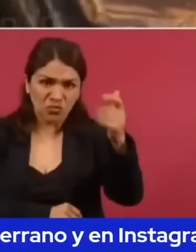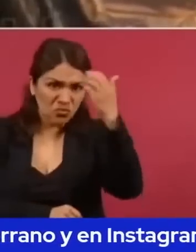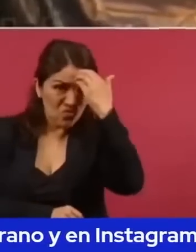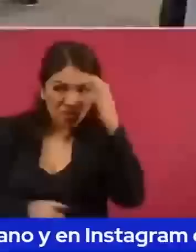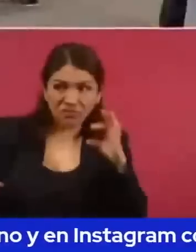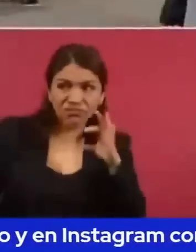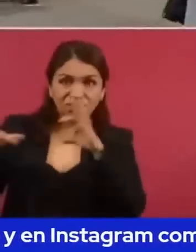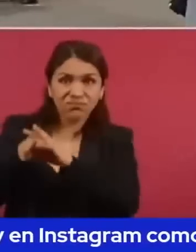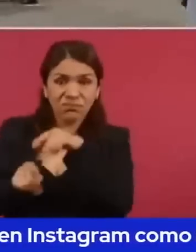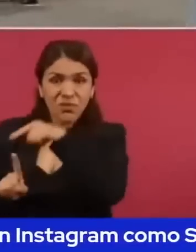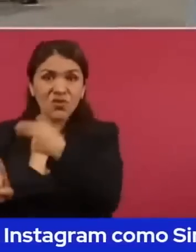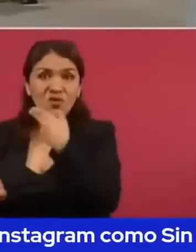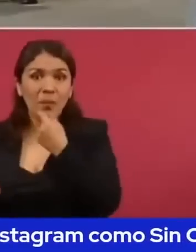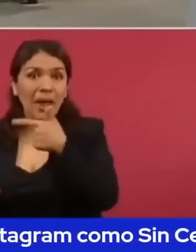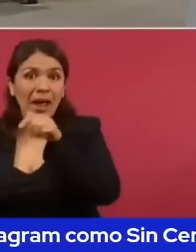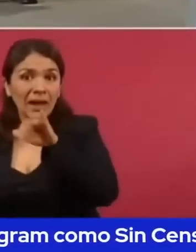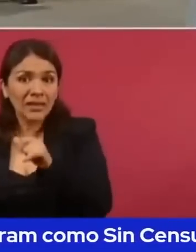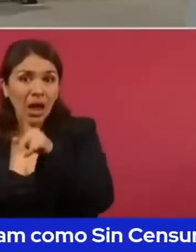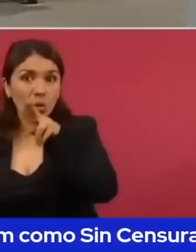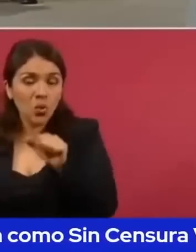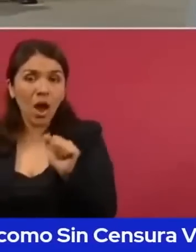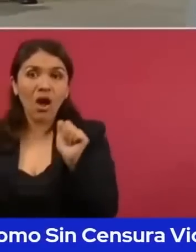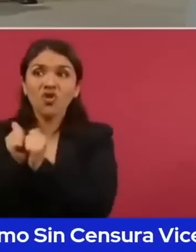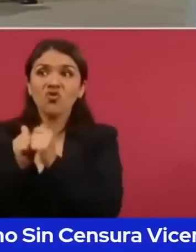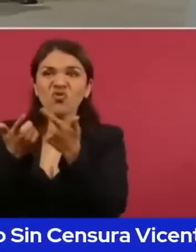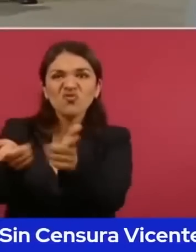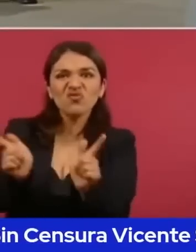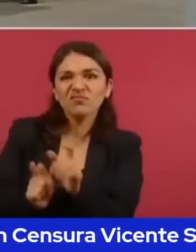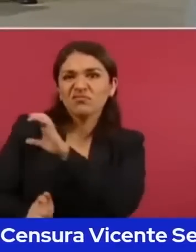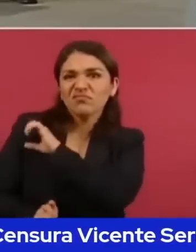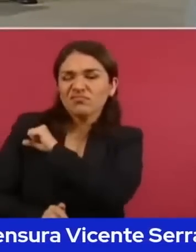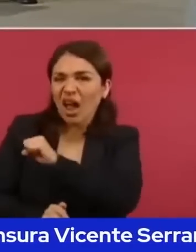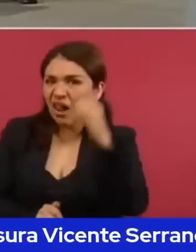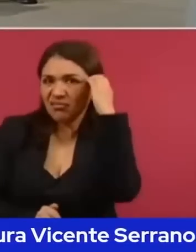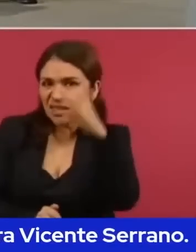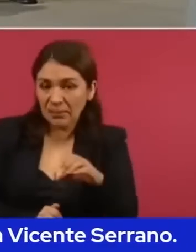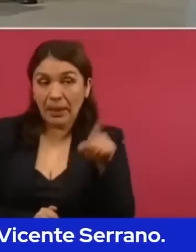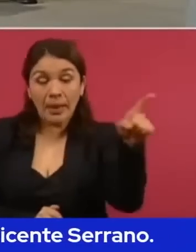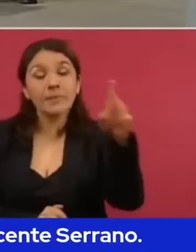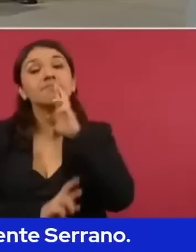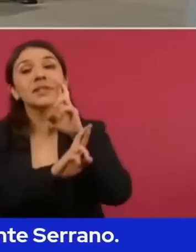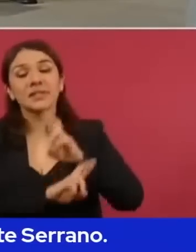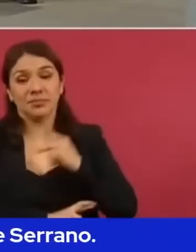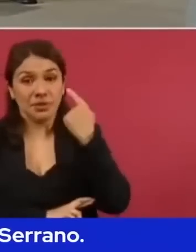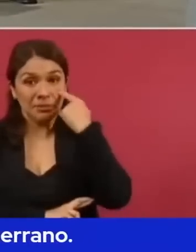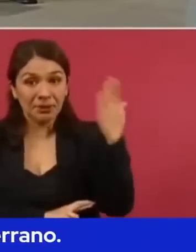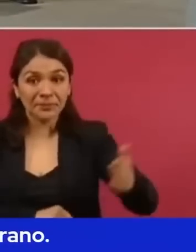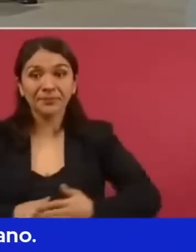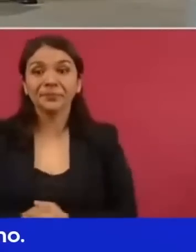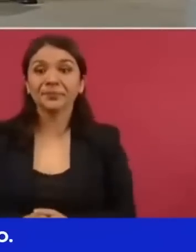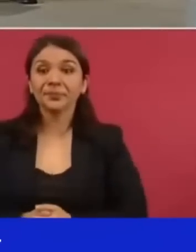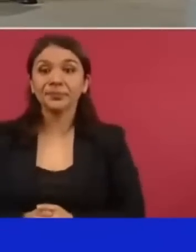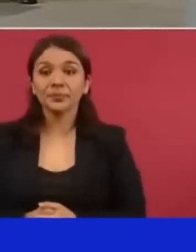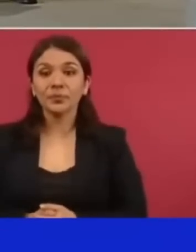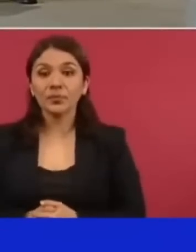de García Luna con el crimen organizado, y esto fue lo que me comentó.